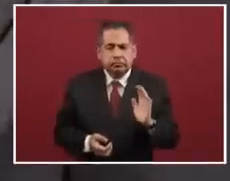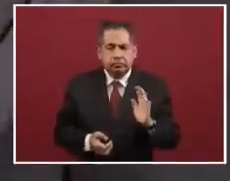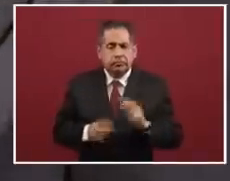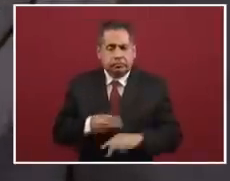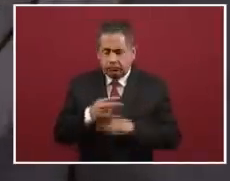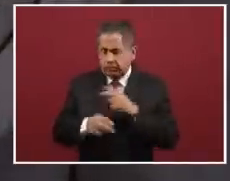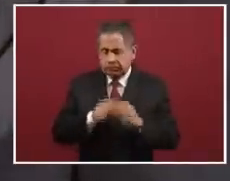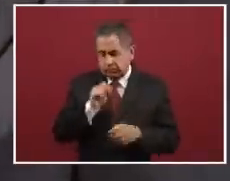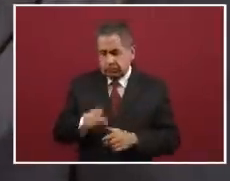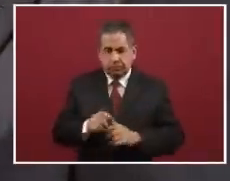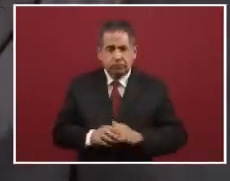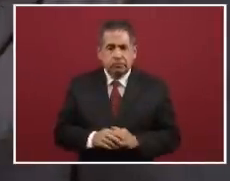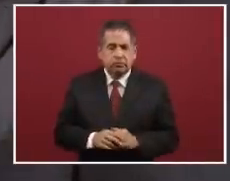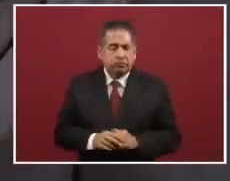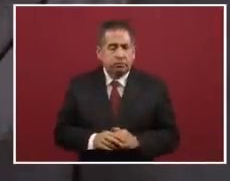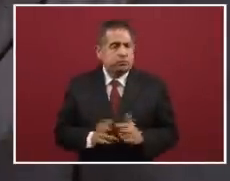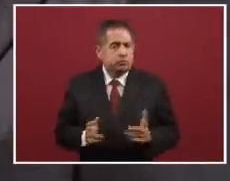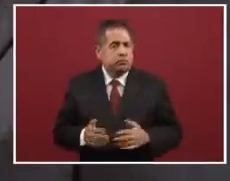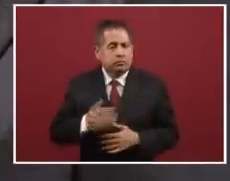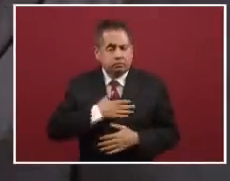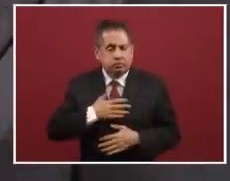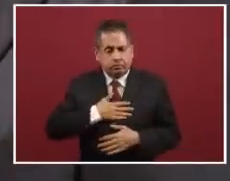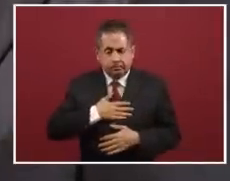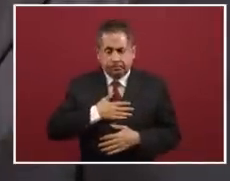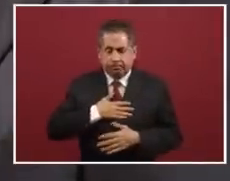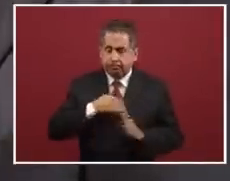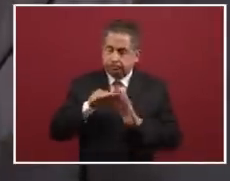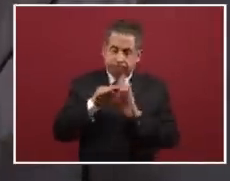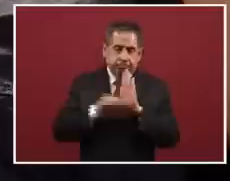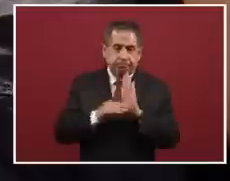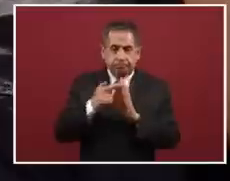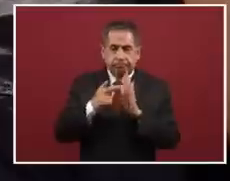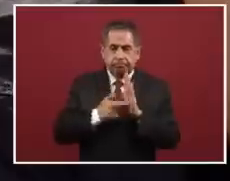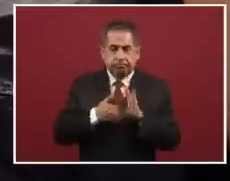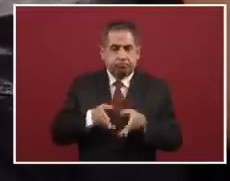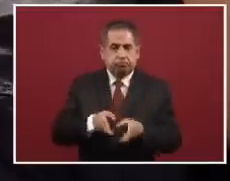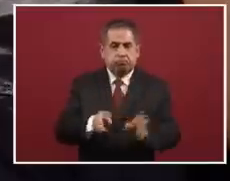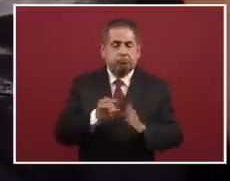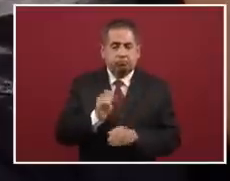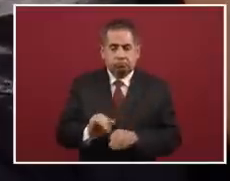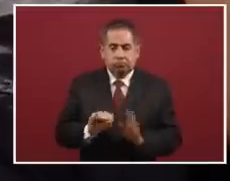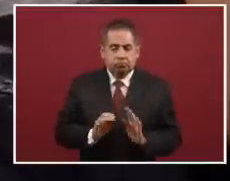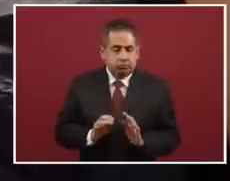ser nuestra norma de conducta,